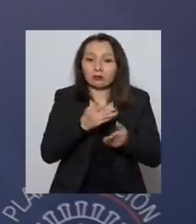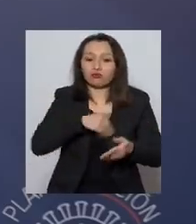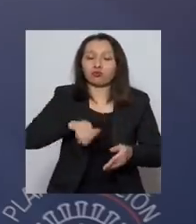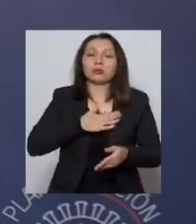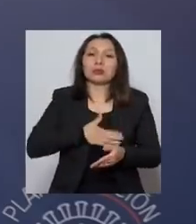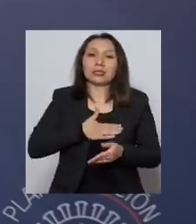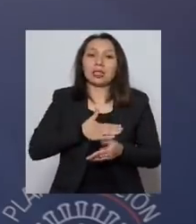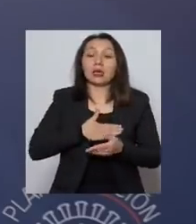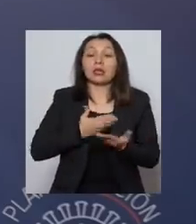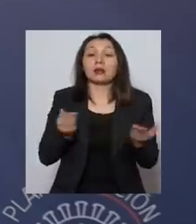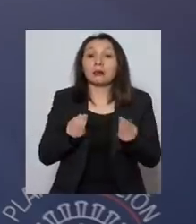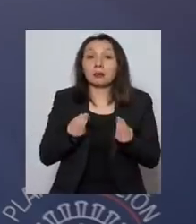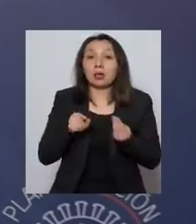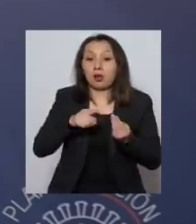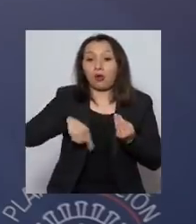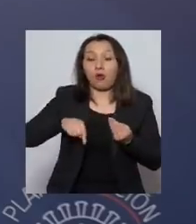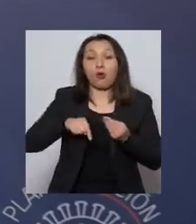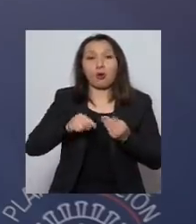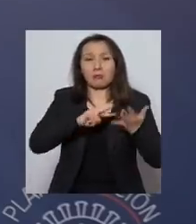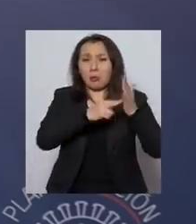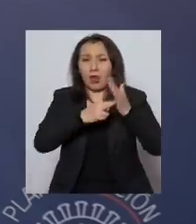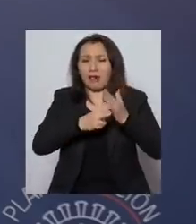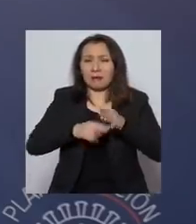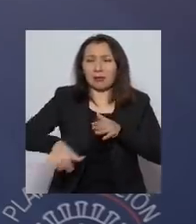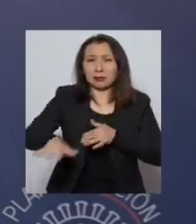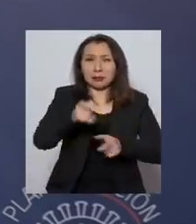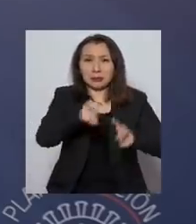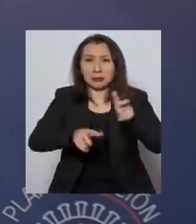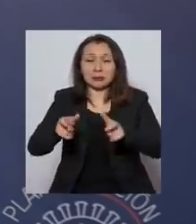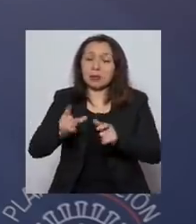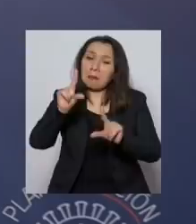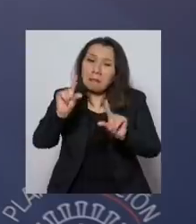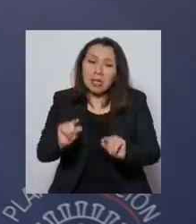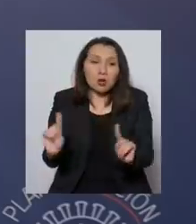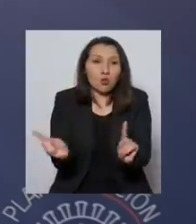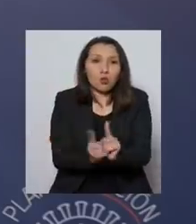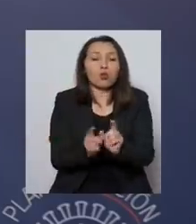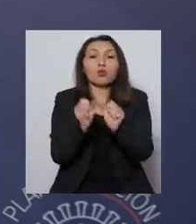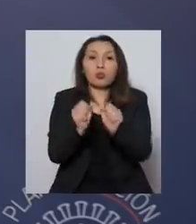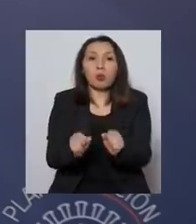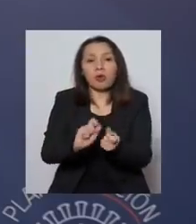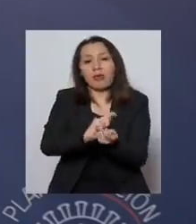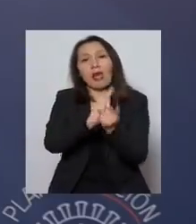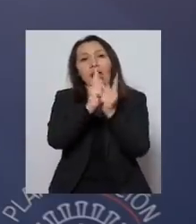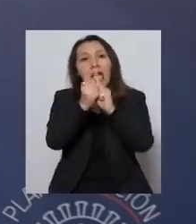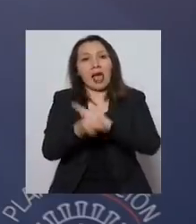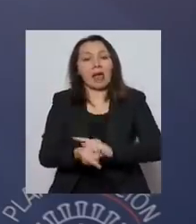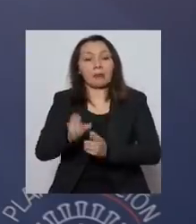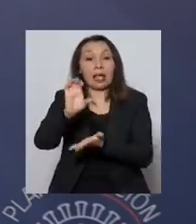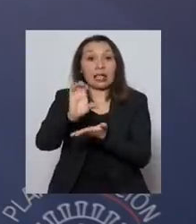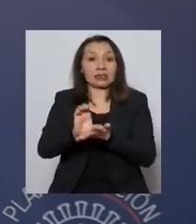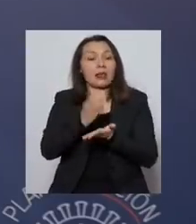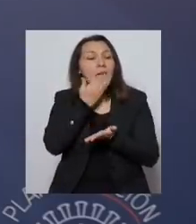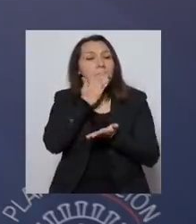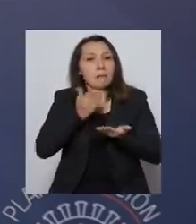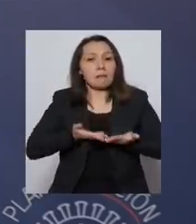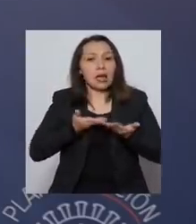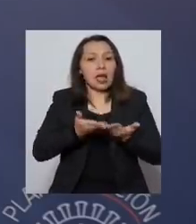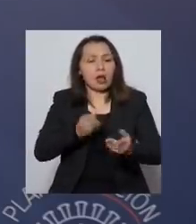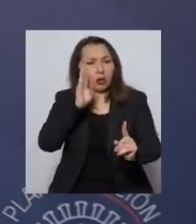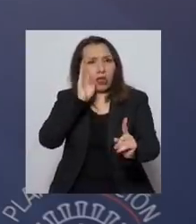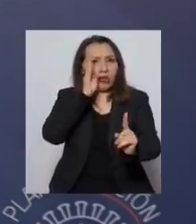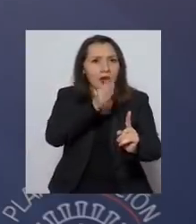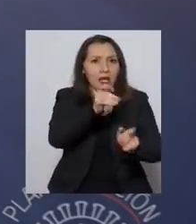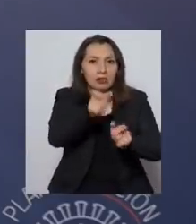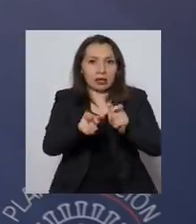es que finalmente lo que hoy día es una crisis social dure lo menos posible y se transforme en un Estado que de mejor manera llega más